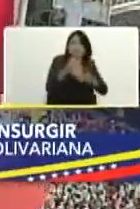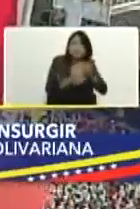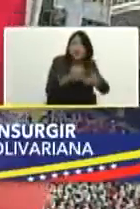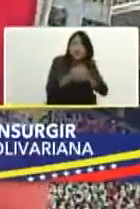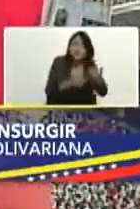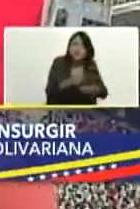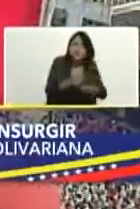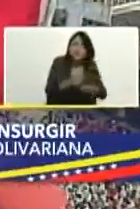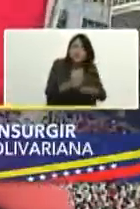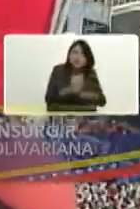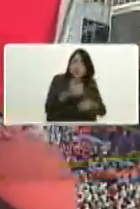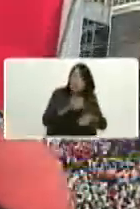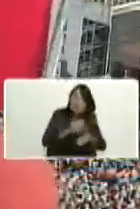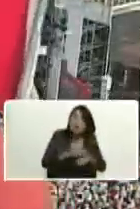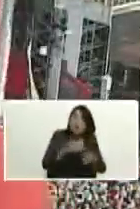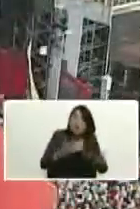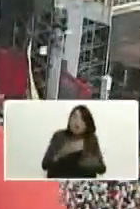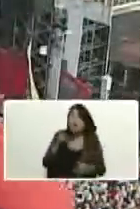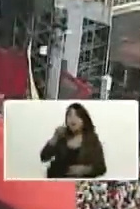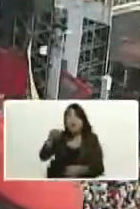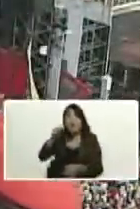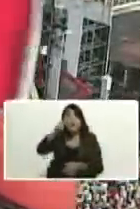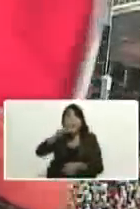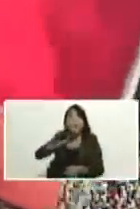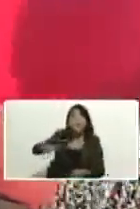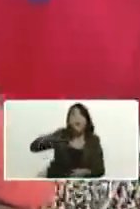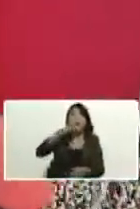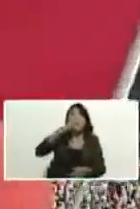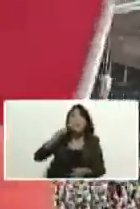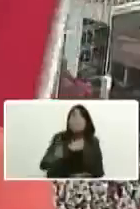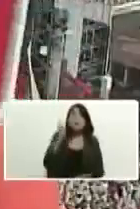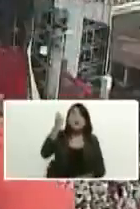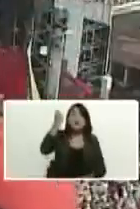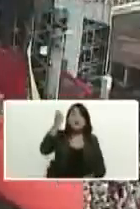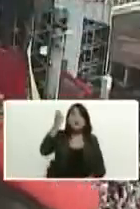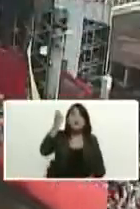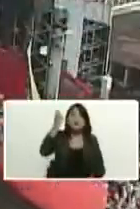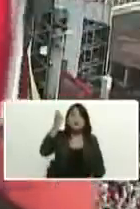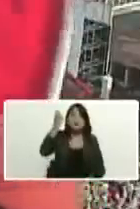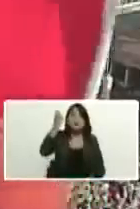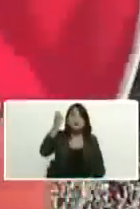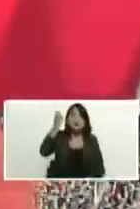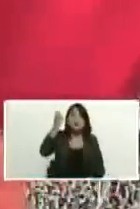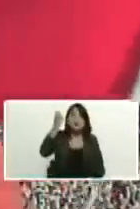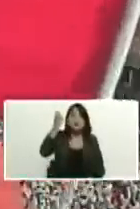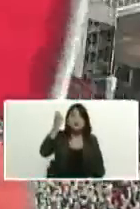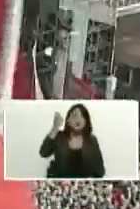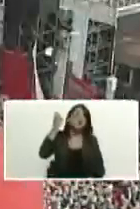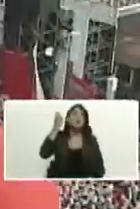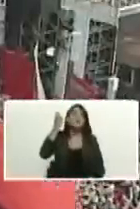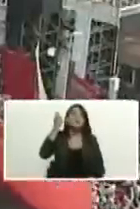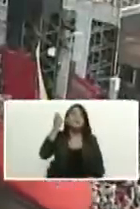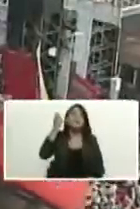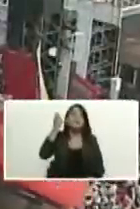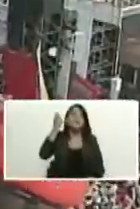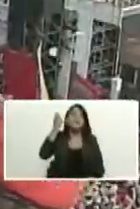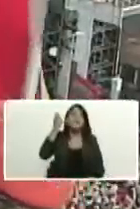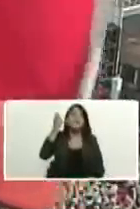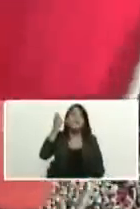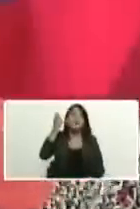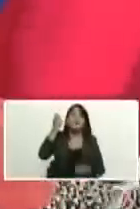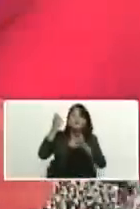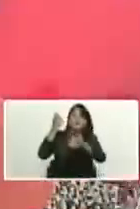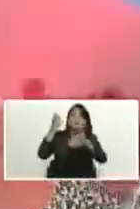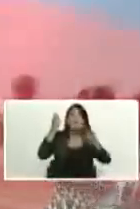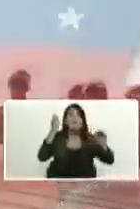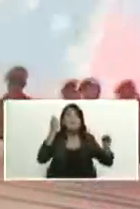donde nuestro pueblo por primera vez fue convocado para que